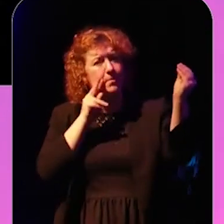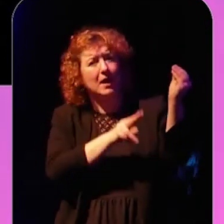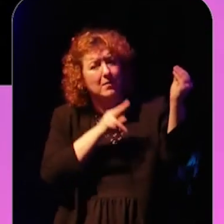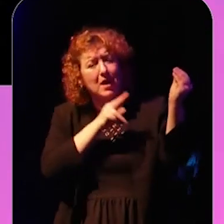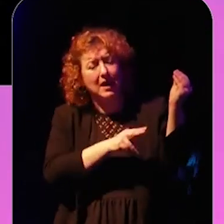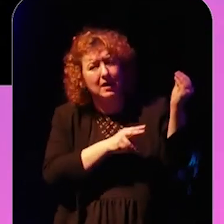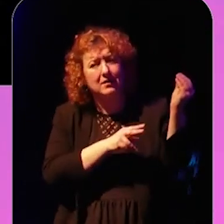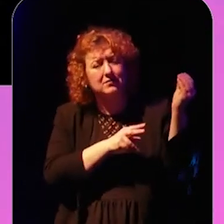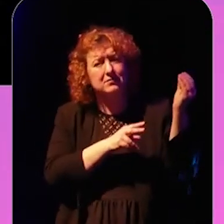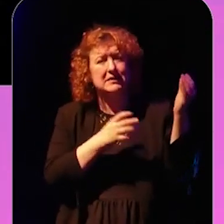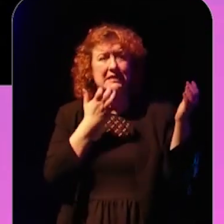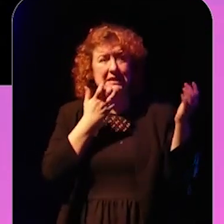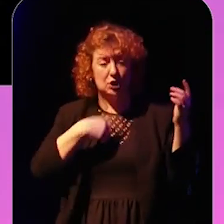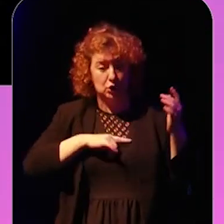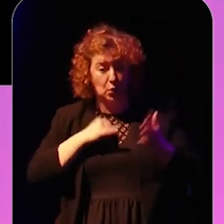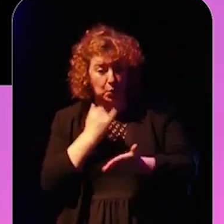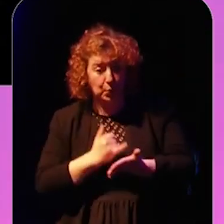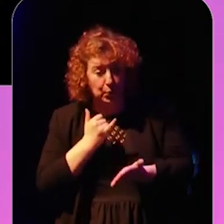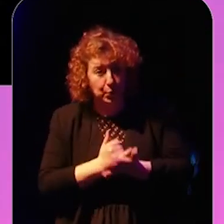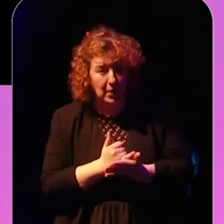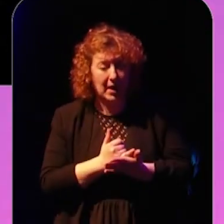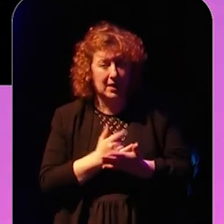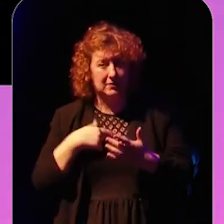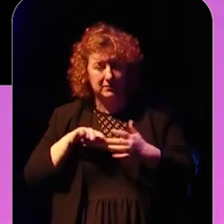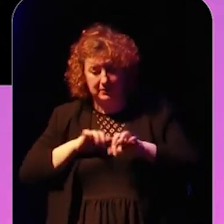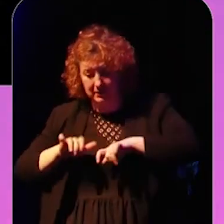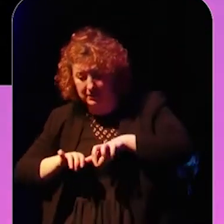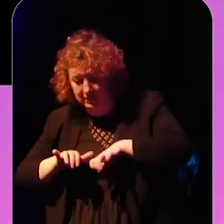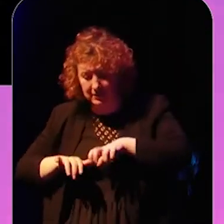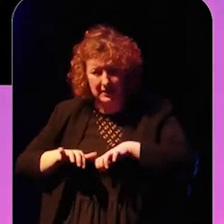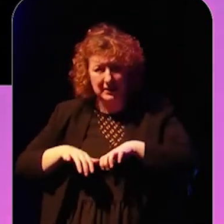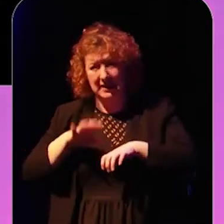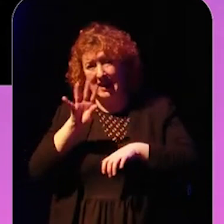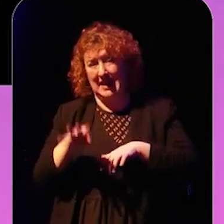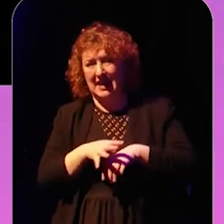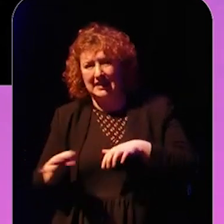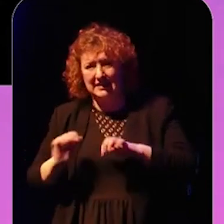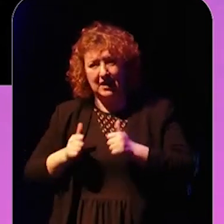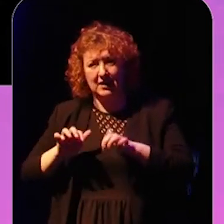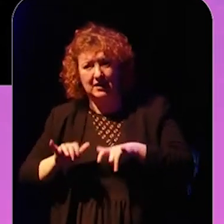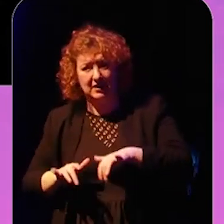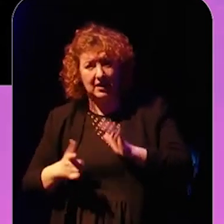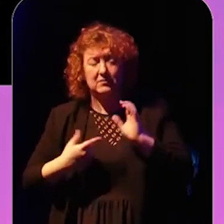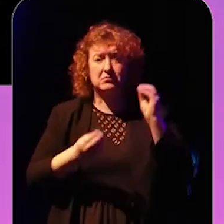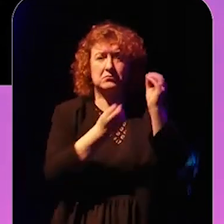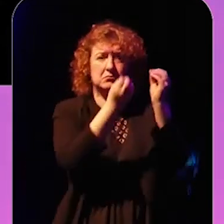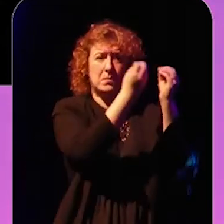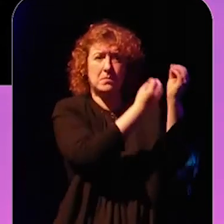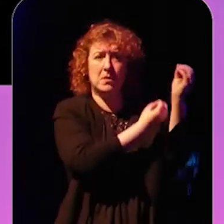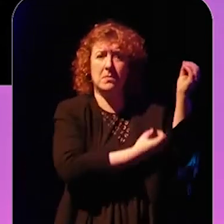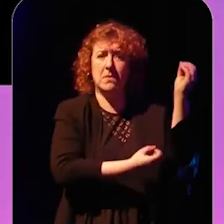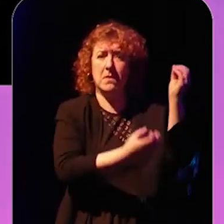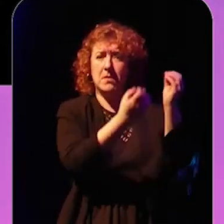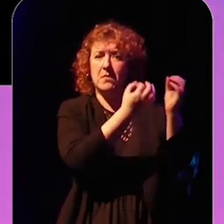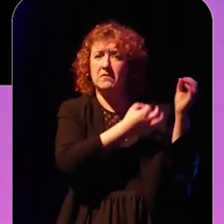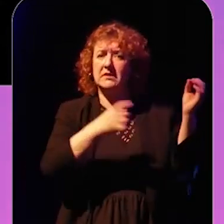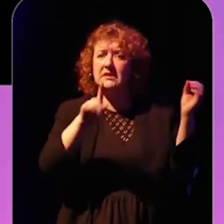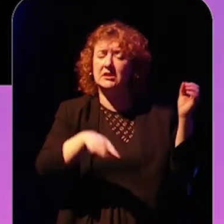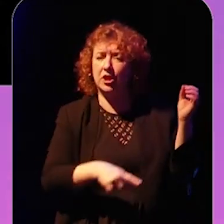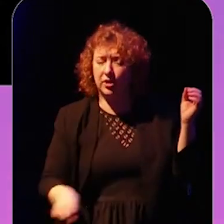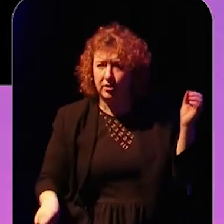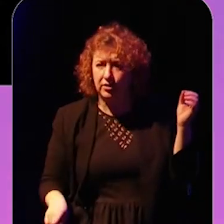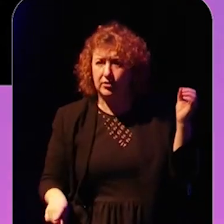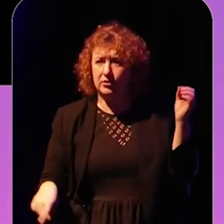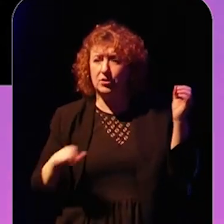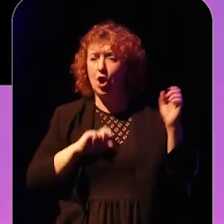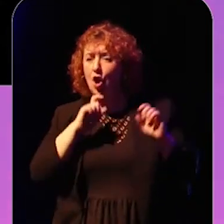las cosas que estábamos probando, que estábamos programando de manera manual en Excel, iban saliendo y iban funcionando, y cada cosa